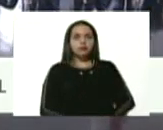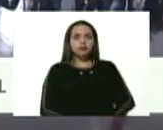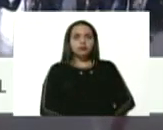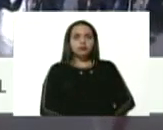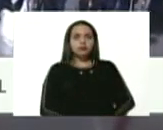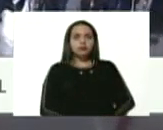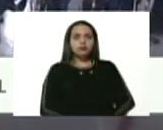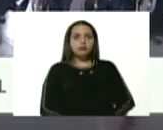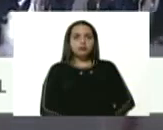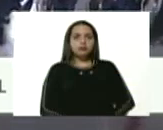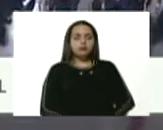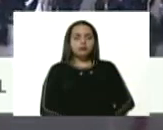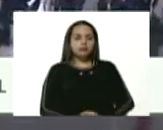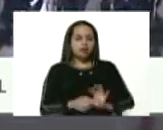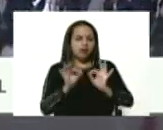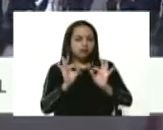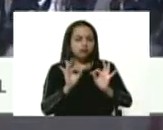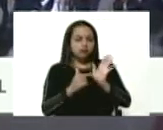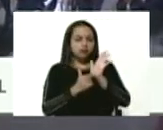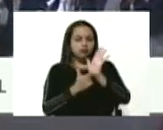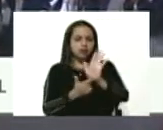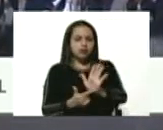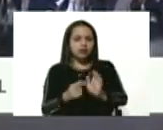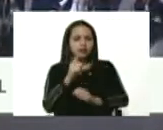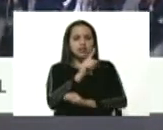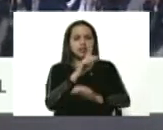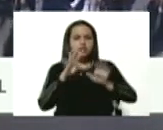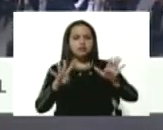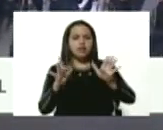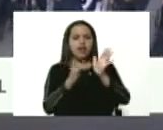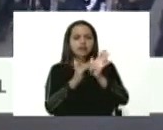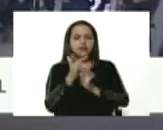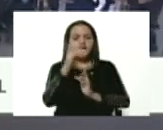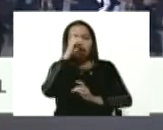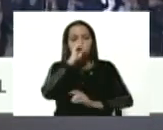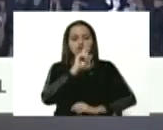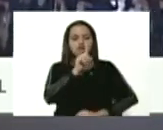que marca el 19 de abril de 1810